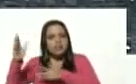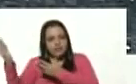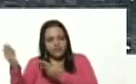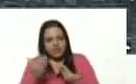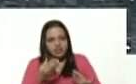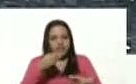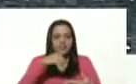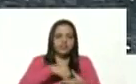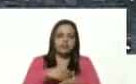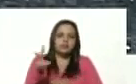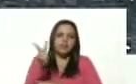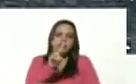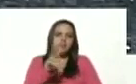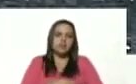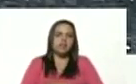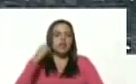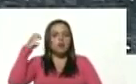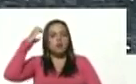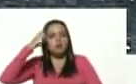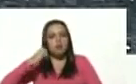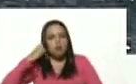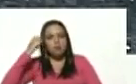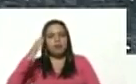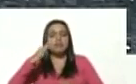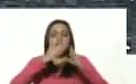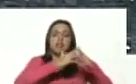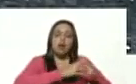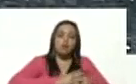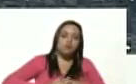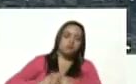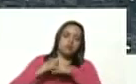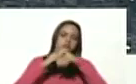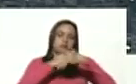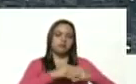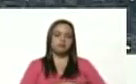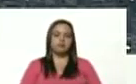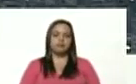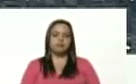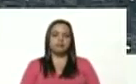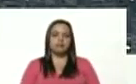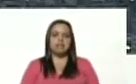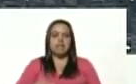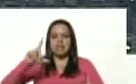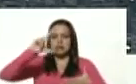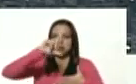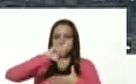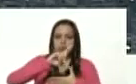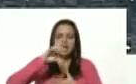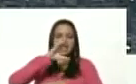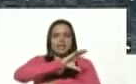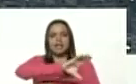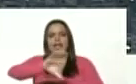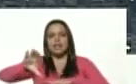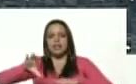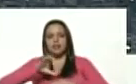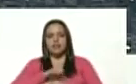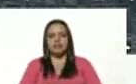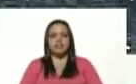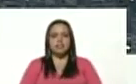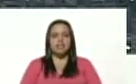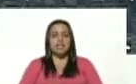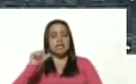Vienen de Europa, vienen de Estados Unidos, de América Latina, del Caribe, de